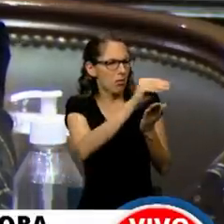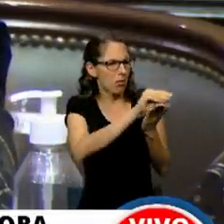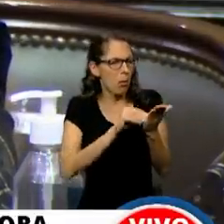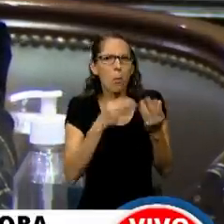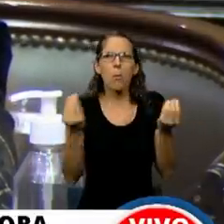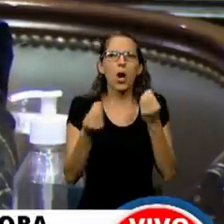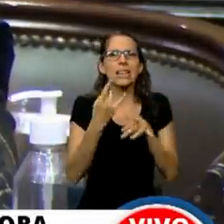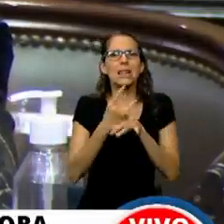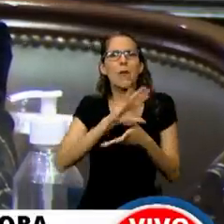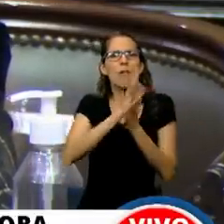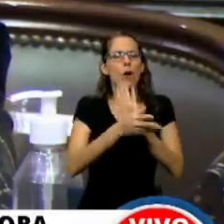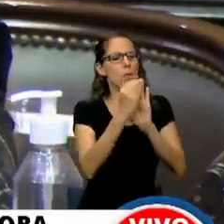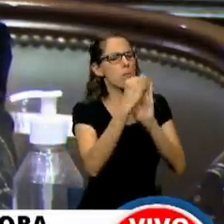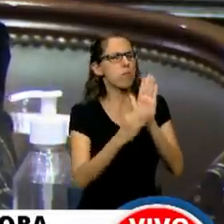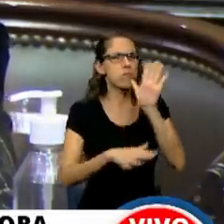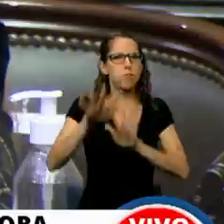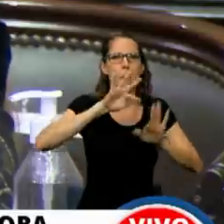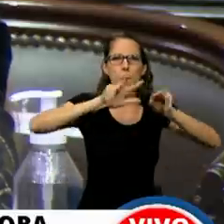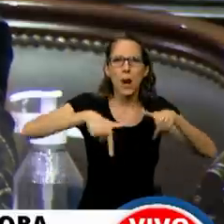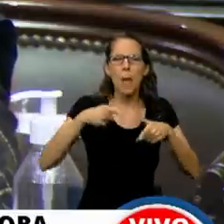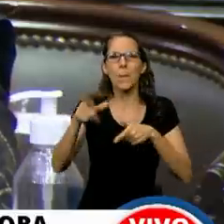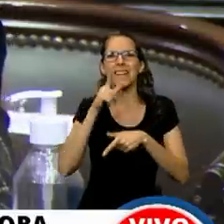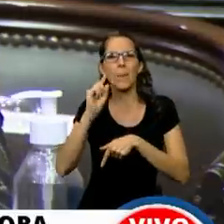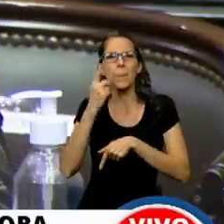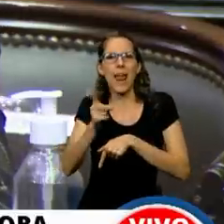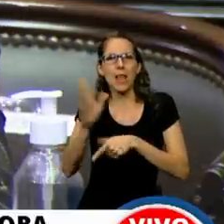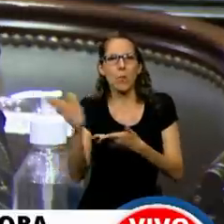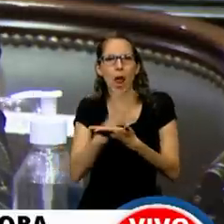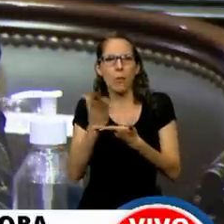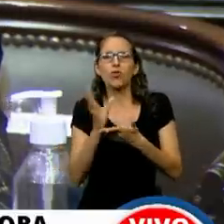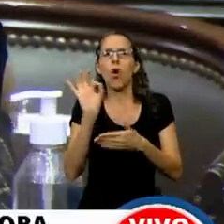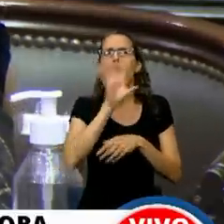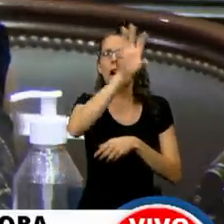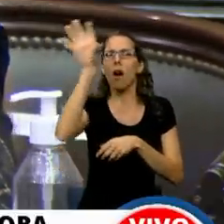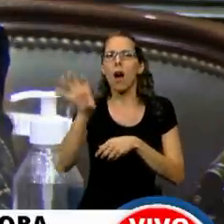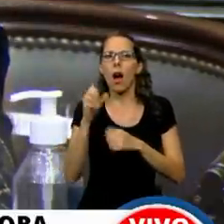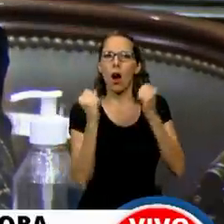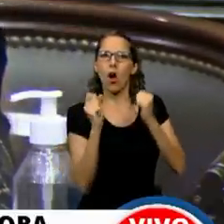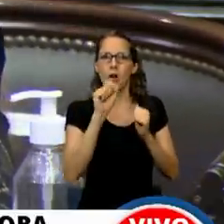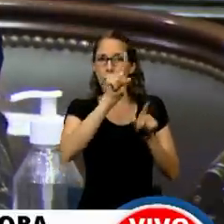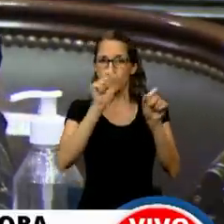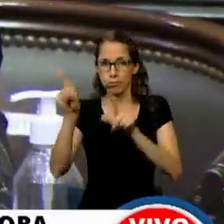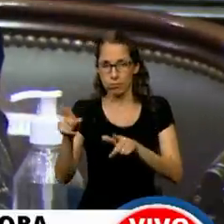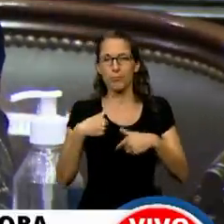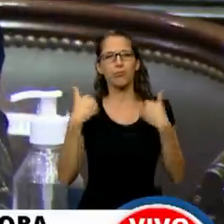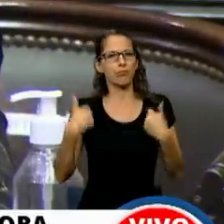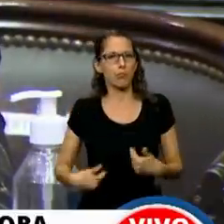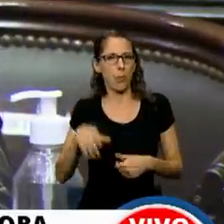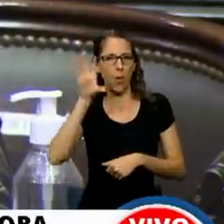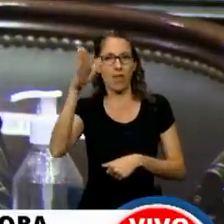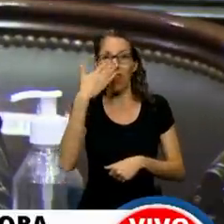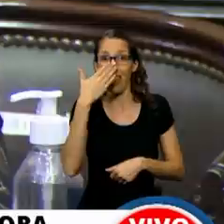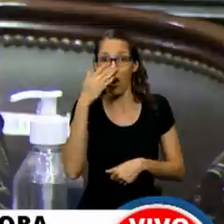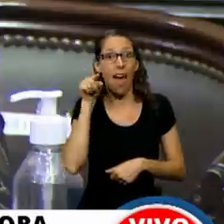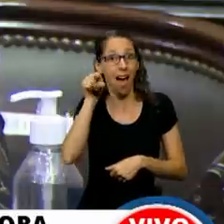productivo y las economías regionales en especial en la provincia de córdoba de la cual formo parte este